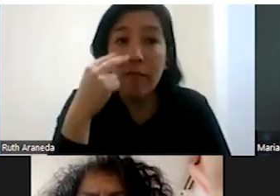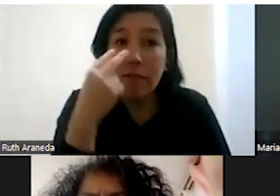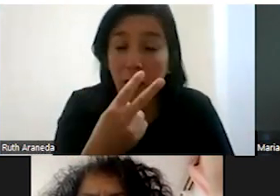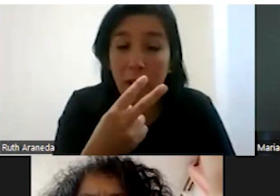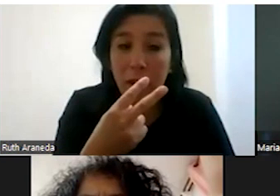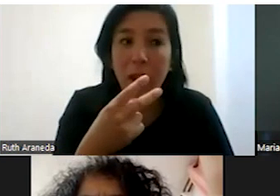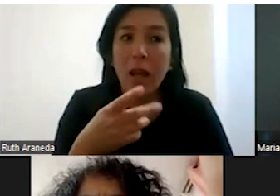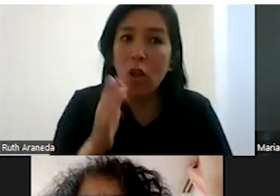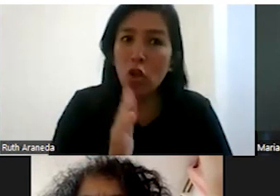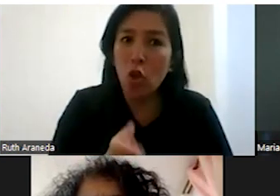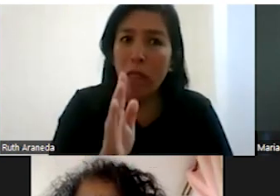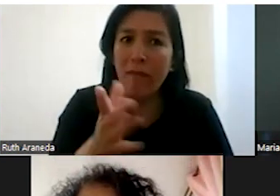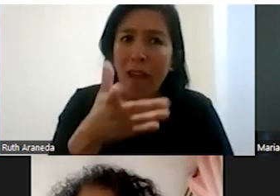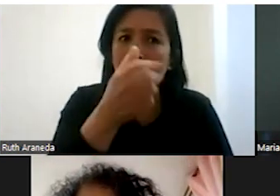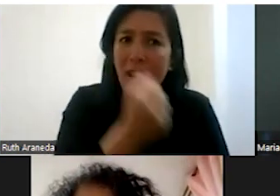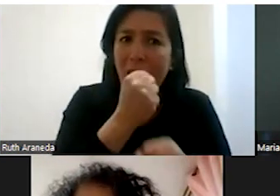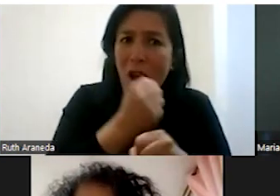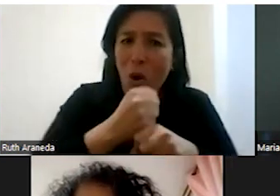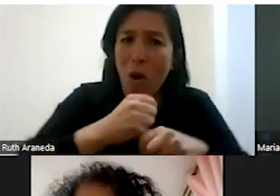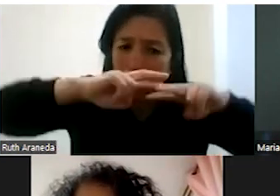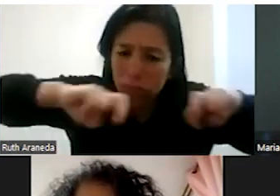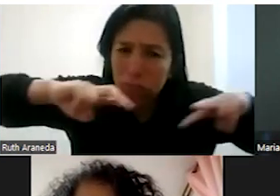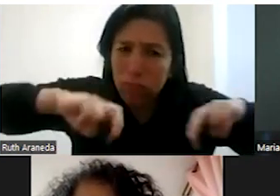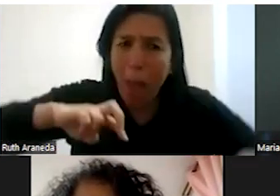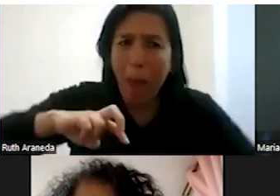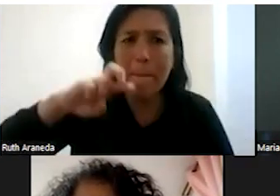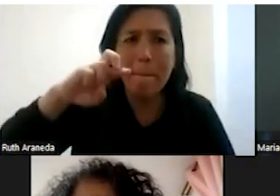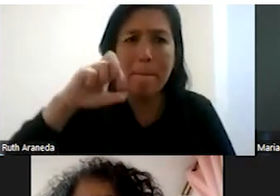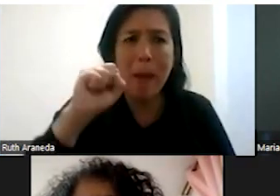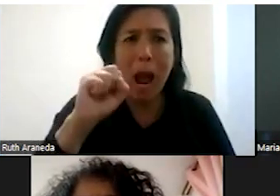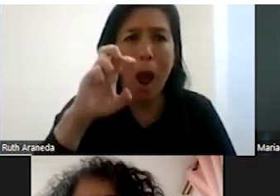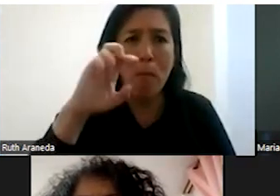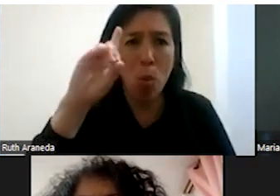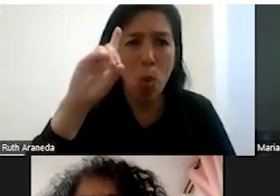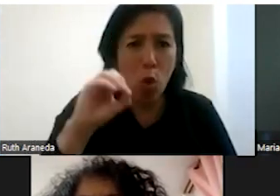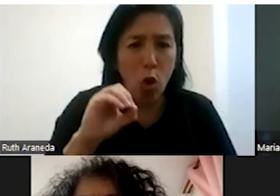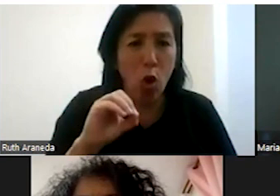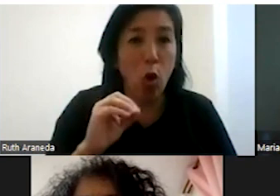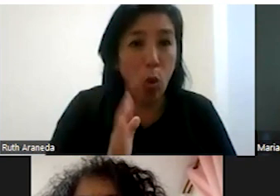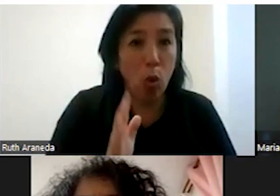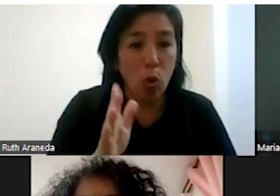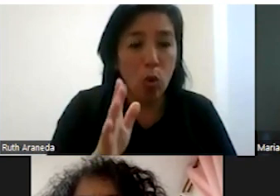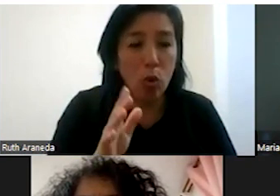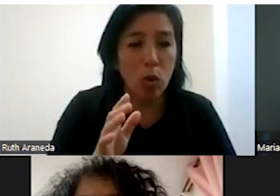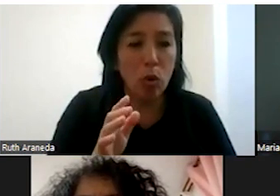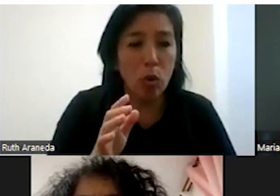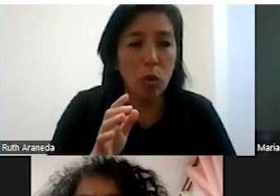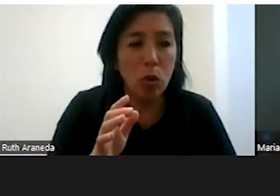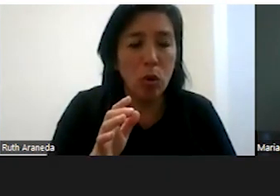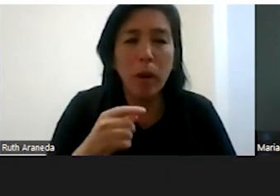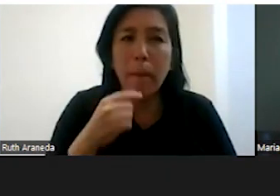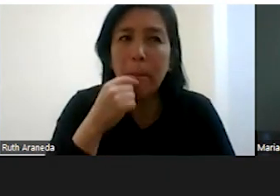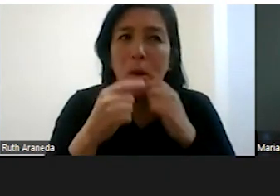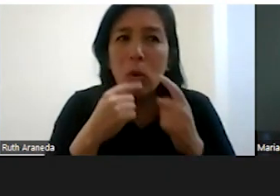todavía hay excavaciones acá en Papudo y que han sido tan exitosas, pero me gustaría saber qué posibilidad hay de programar quizás alguna vez